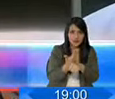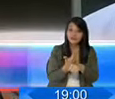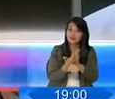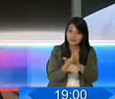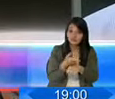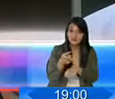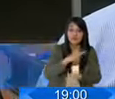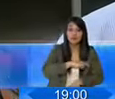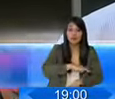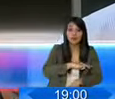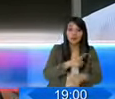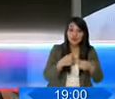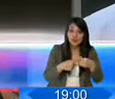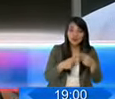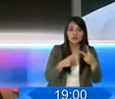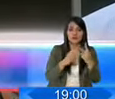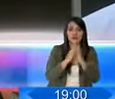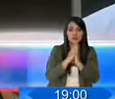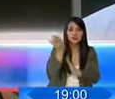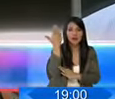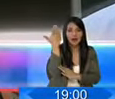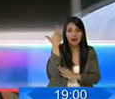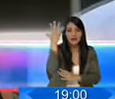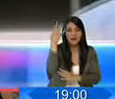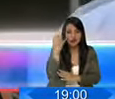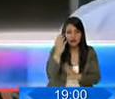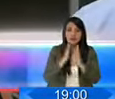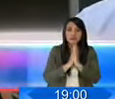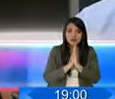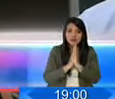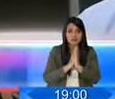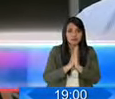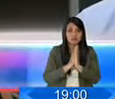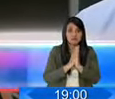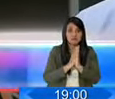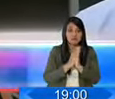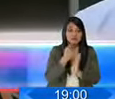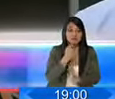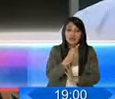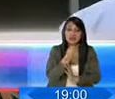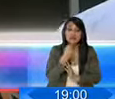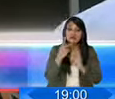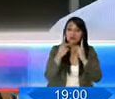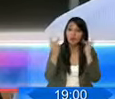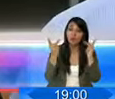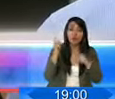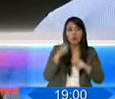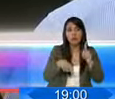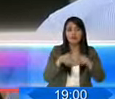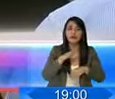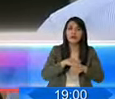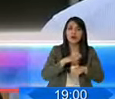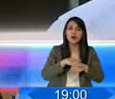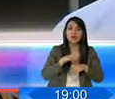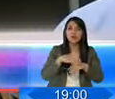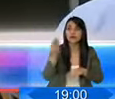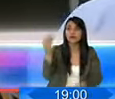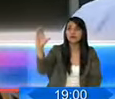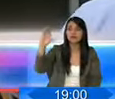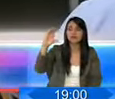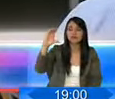al municipio de Quito, al señor alcalde Mauricio Rodas. Se nos dijo que no estaba publicado debido a que tenían financiamiento